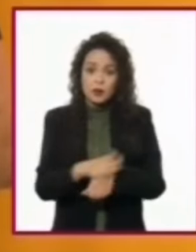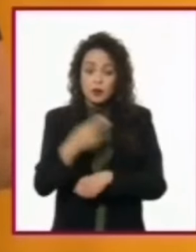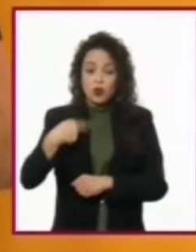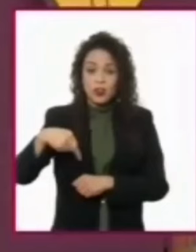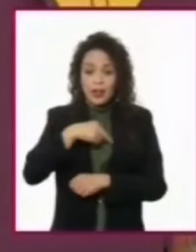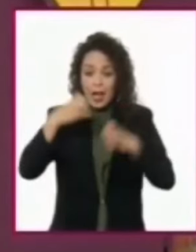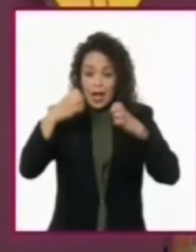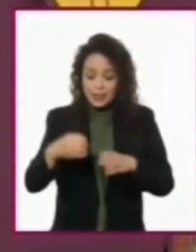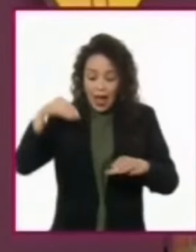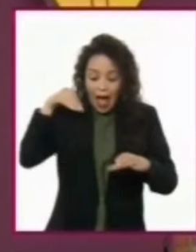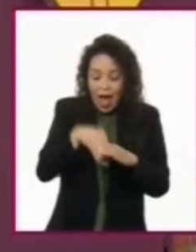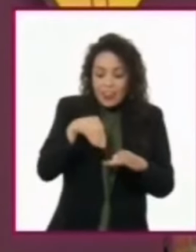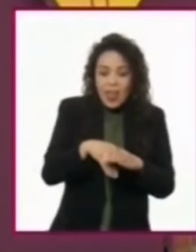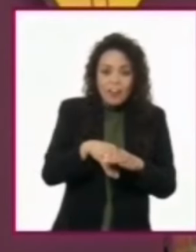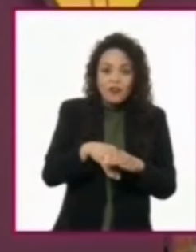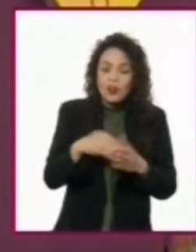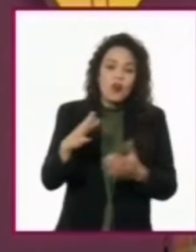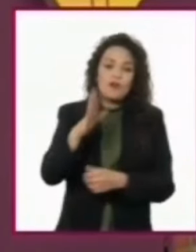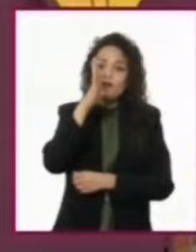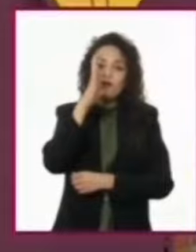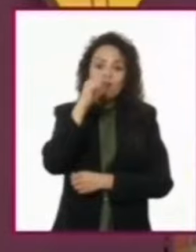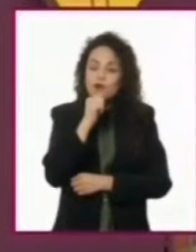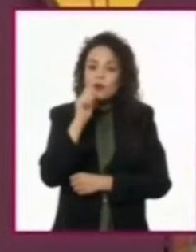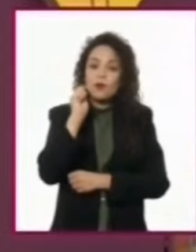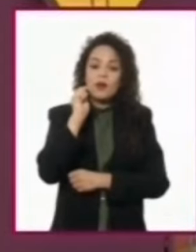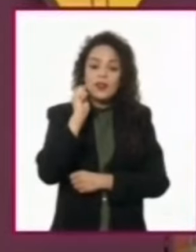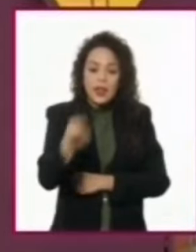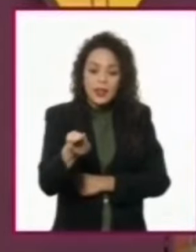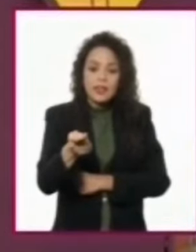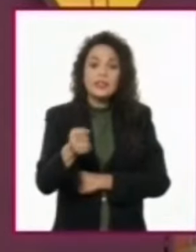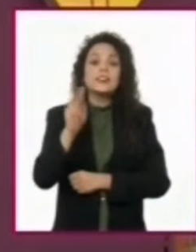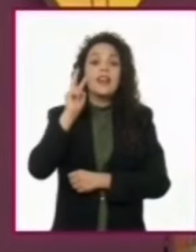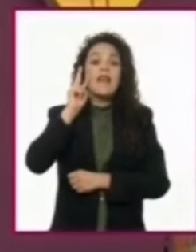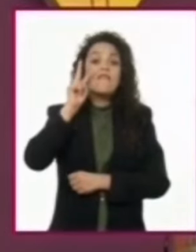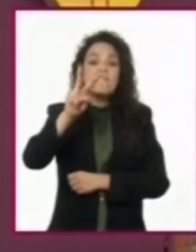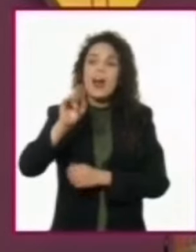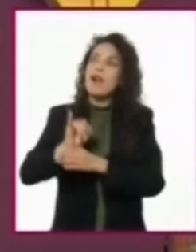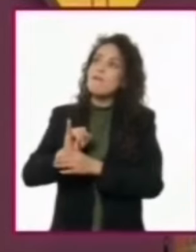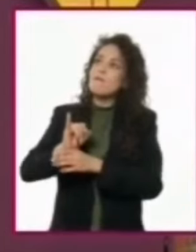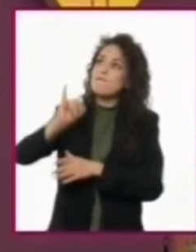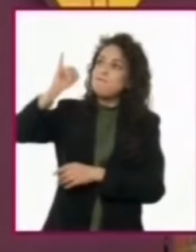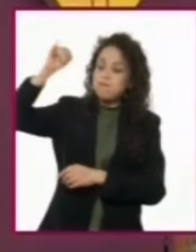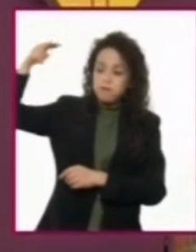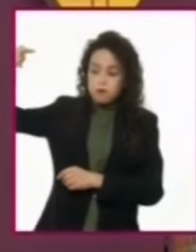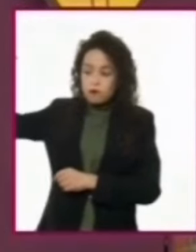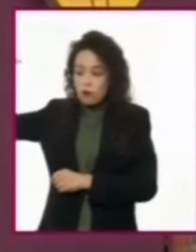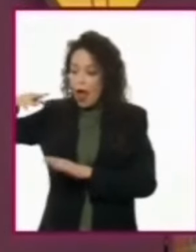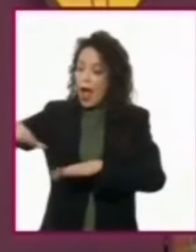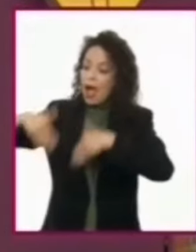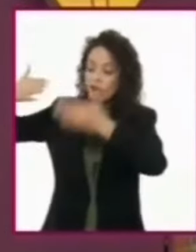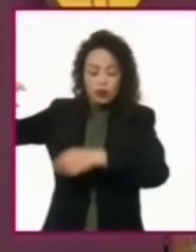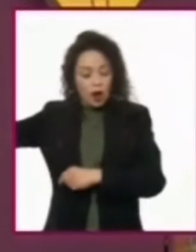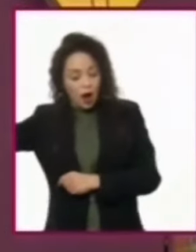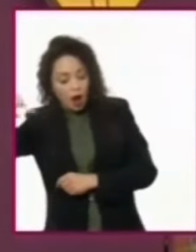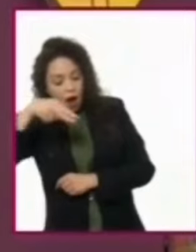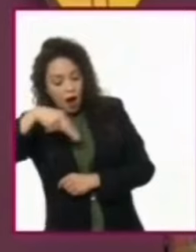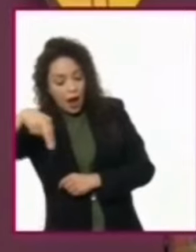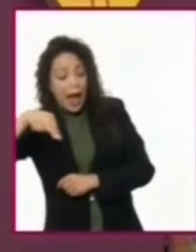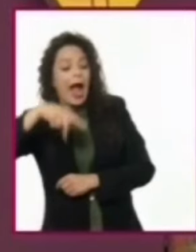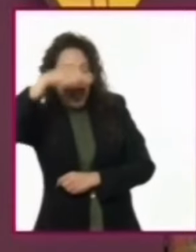su interior y no se ha logrado conseguir una vista de pájaro, es decir, desde afuera, para